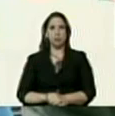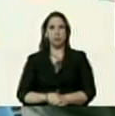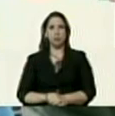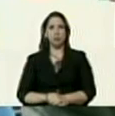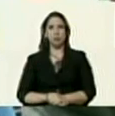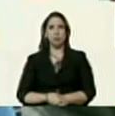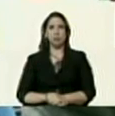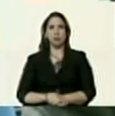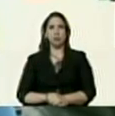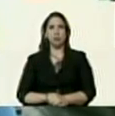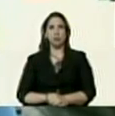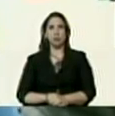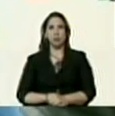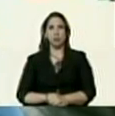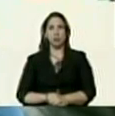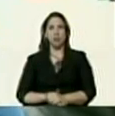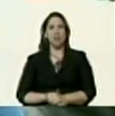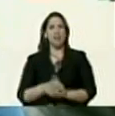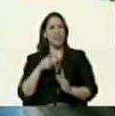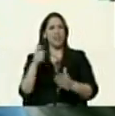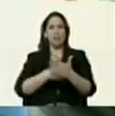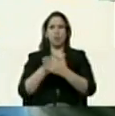situación nuevamente del bloqueo?